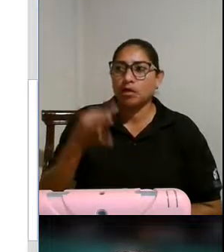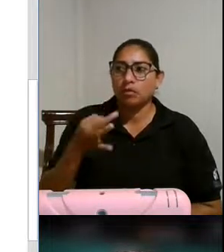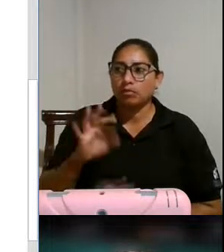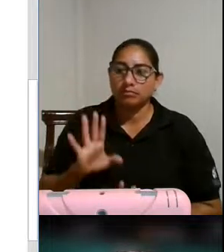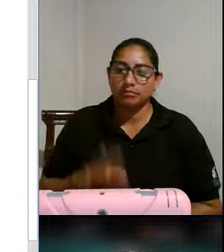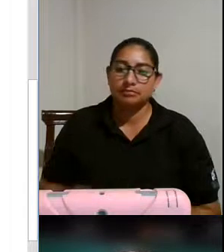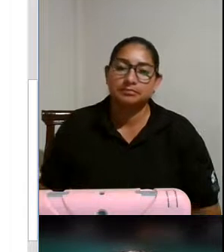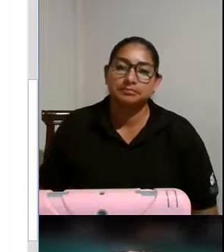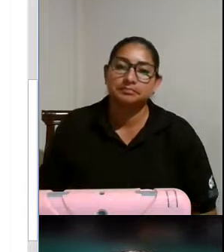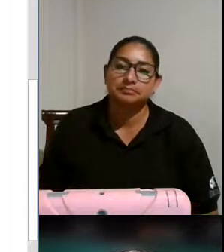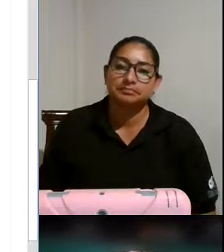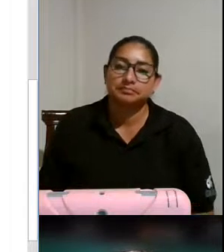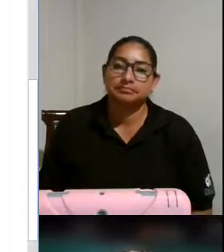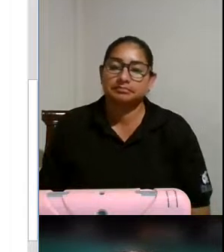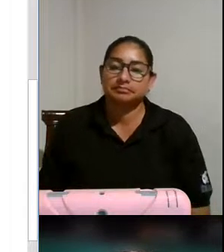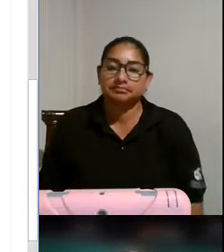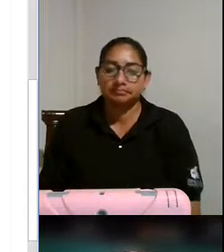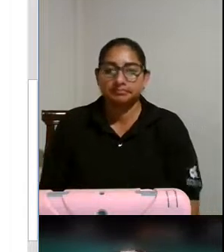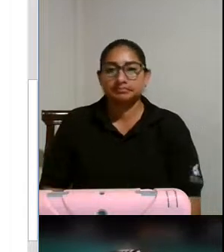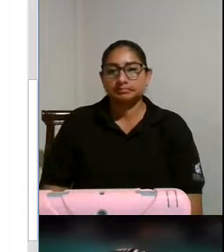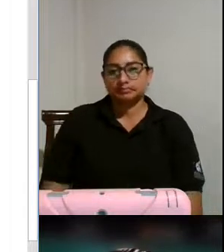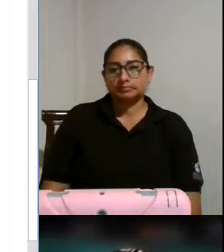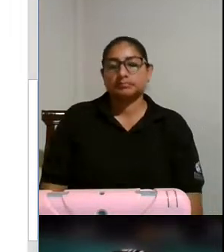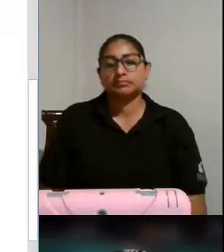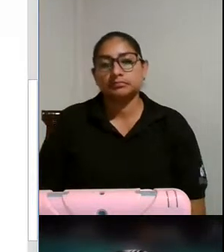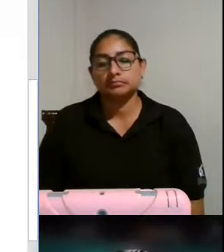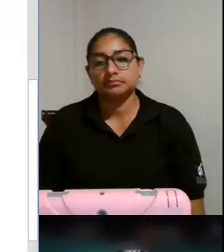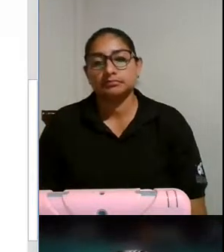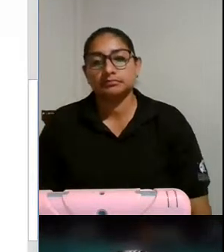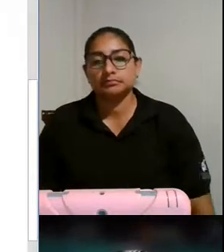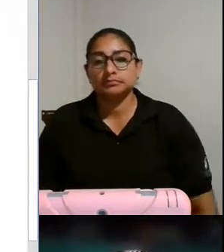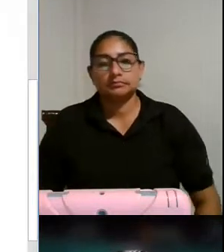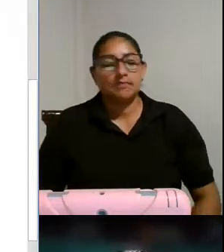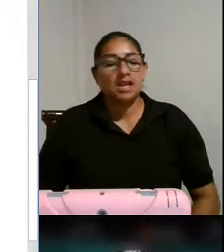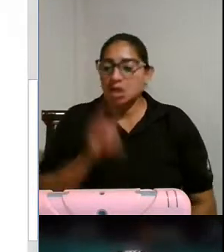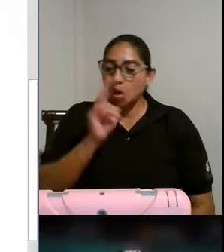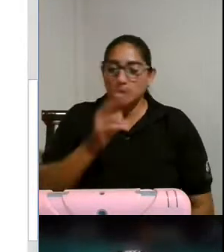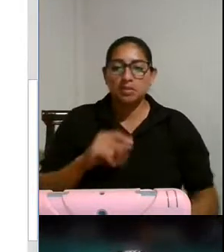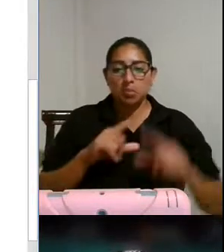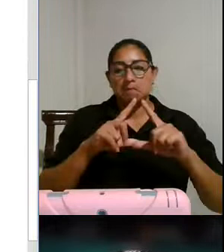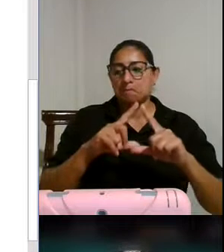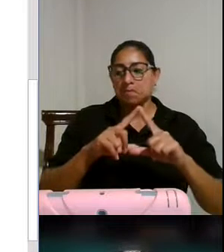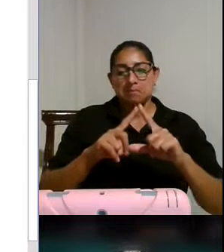que ponen A2 más B2, correcto. Pero es lo mismo, ¿verdad? A final de cuentas.